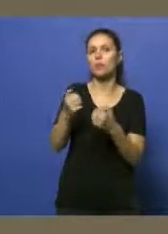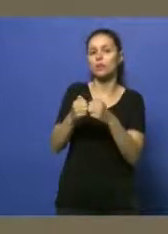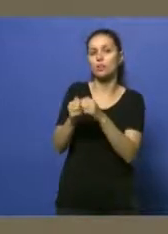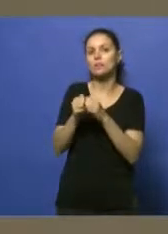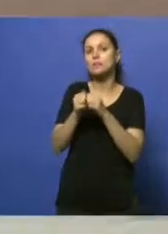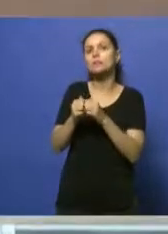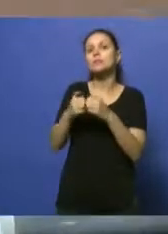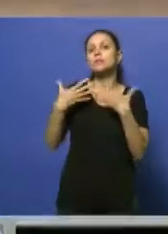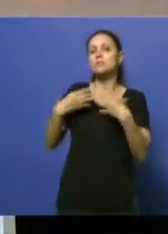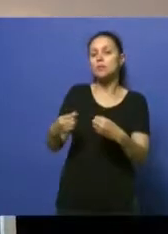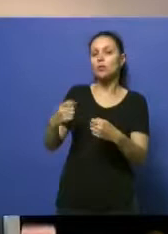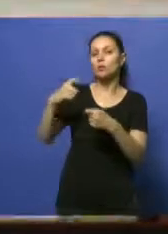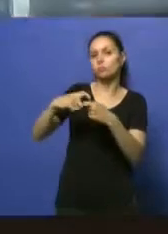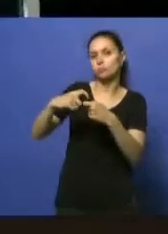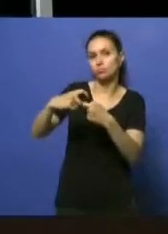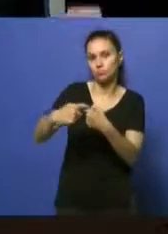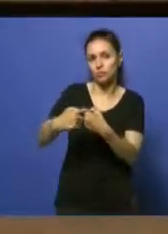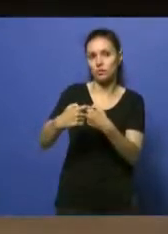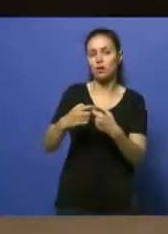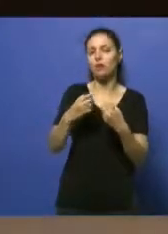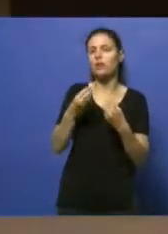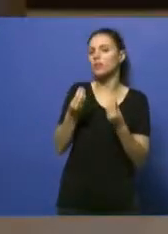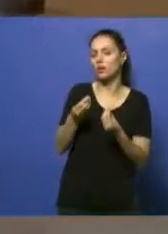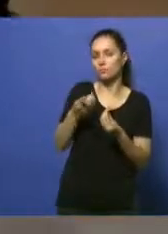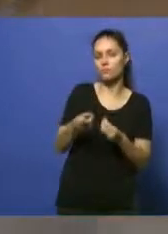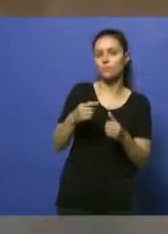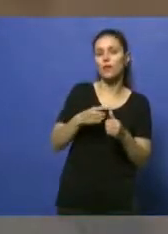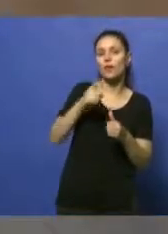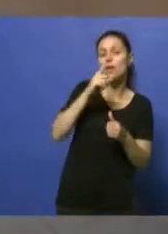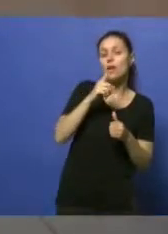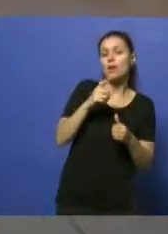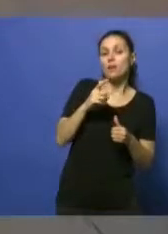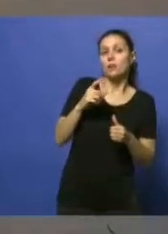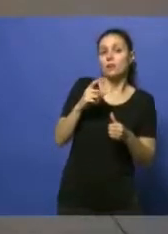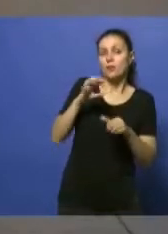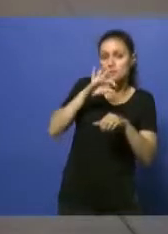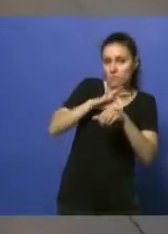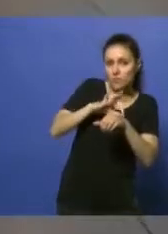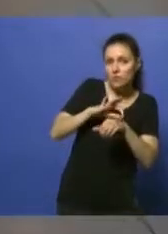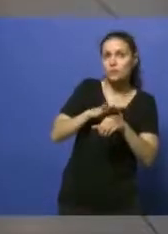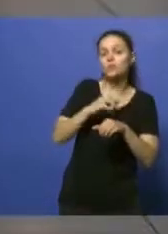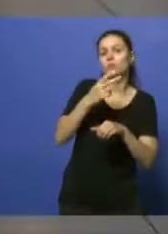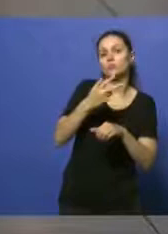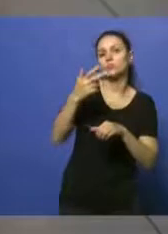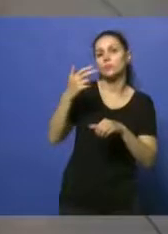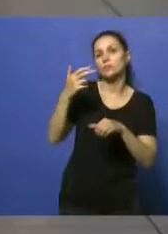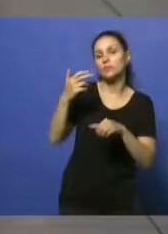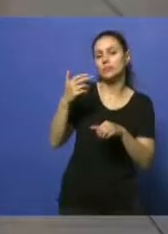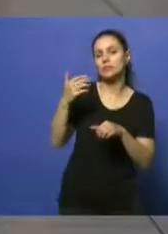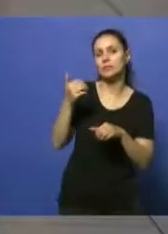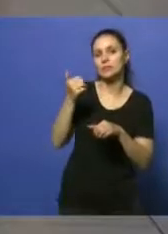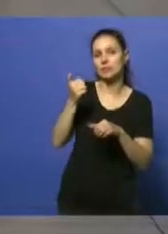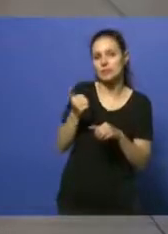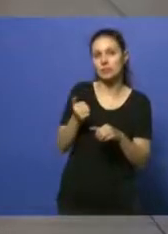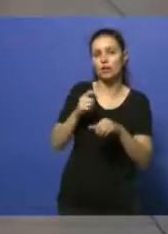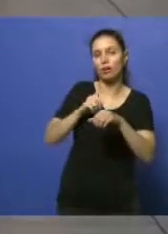los médicos cumplan con las 35 horas que tienen que cumplir y que nuestras enfermeras no usen demasiado la carpeta médica. Yo esto lo